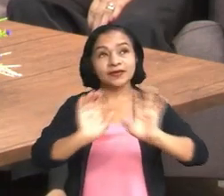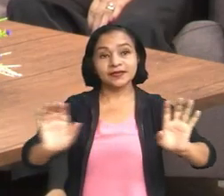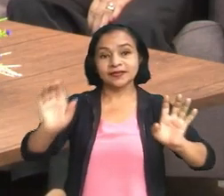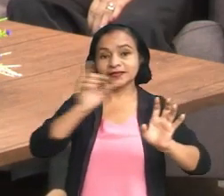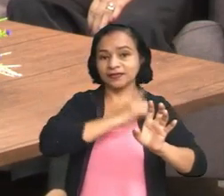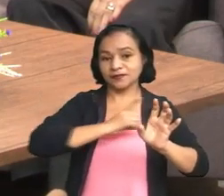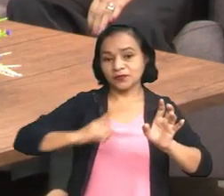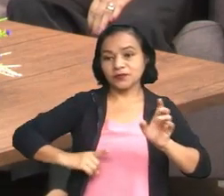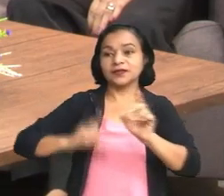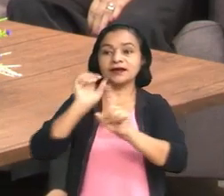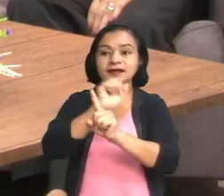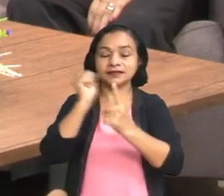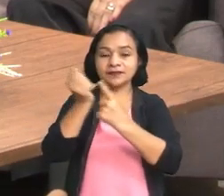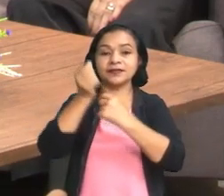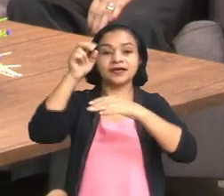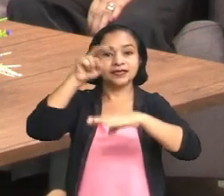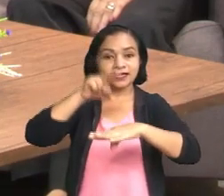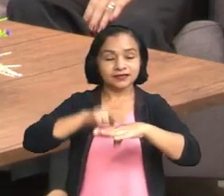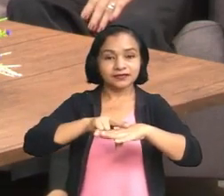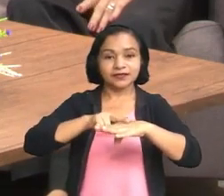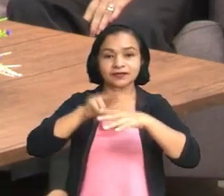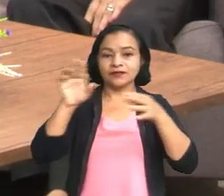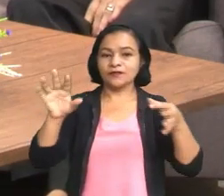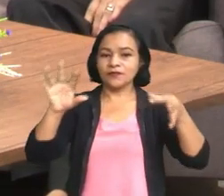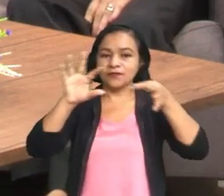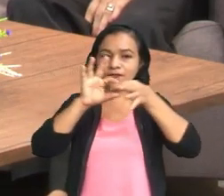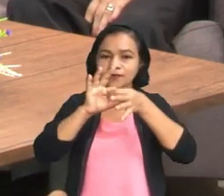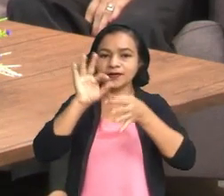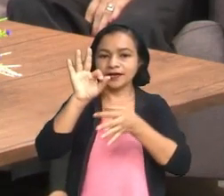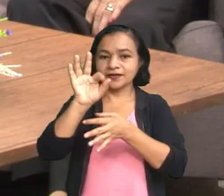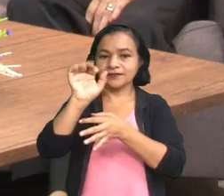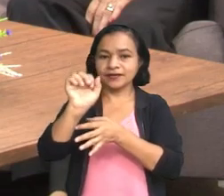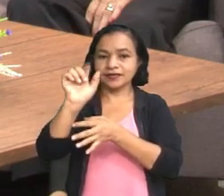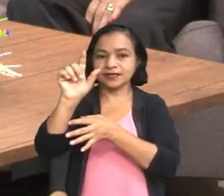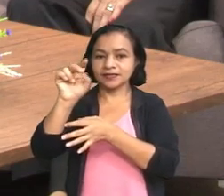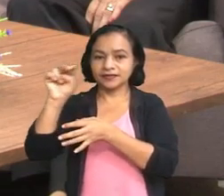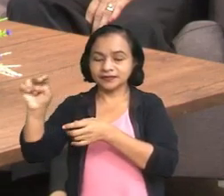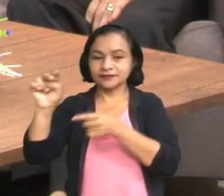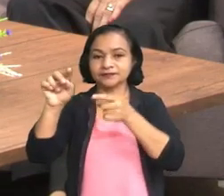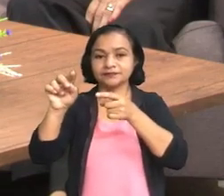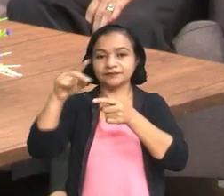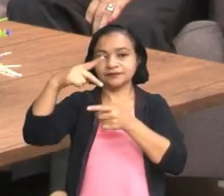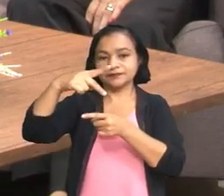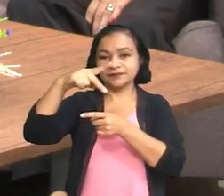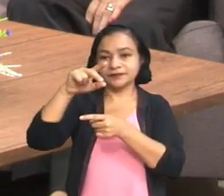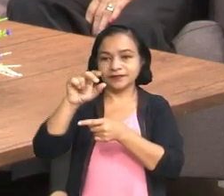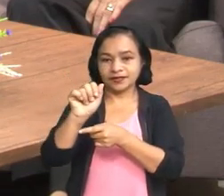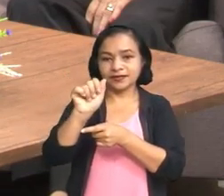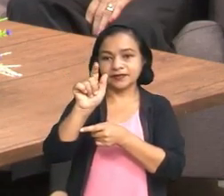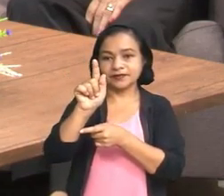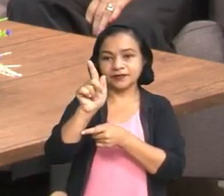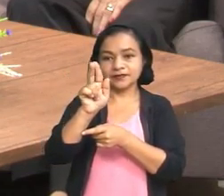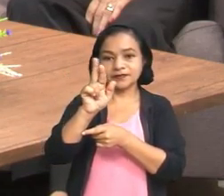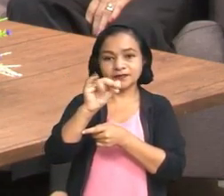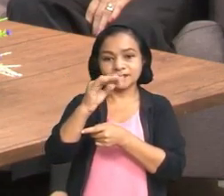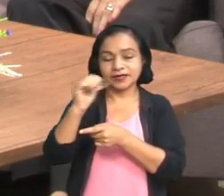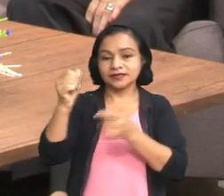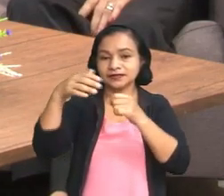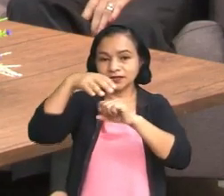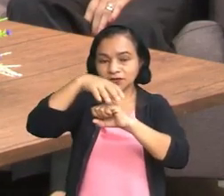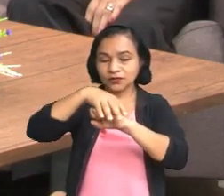diputada ante la Asamblea Nacional por la bancada de Alianza del Frente Sandinista de Liberación Nacional. Junto a ella, la compañera Patricia Sánchez, quien también integra la misma comisión